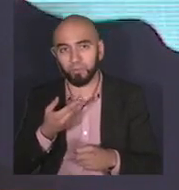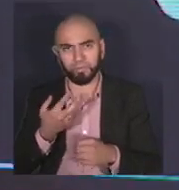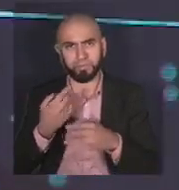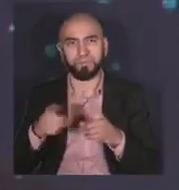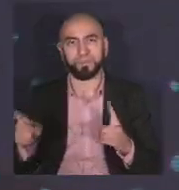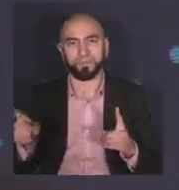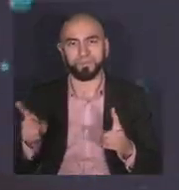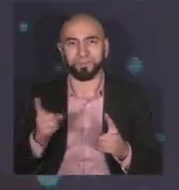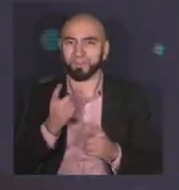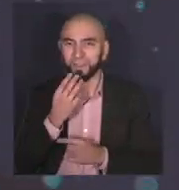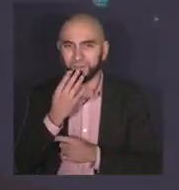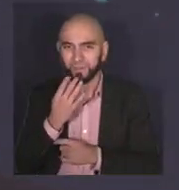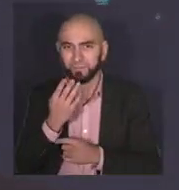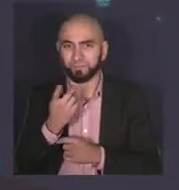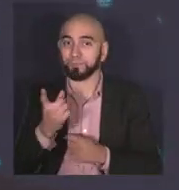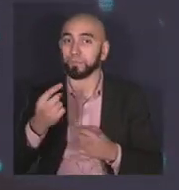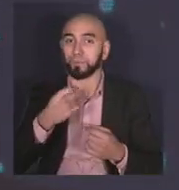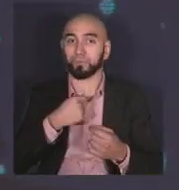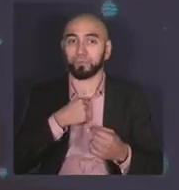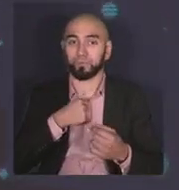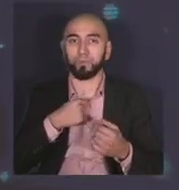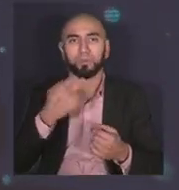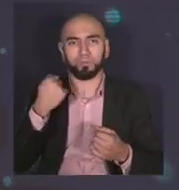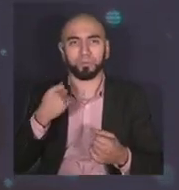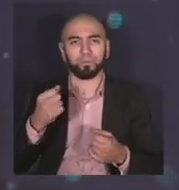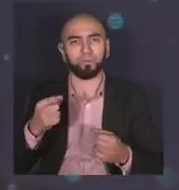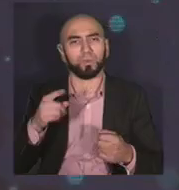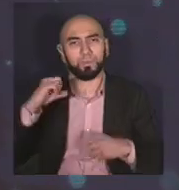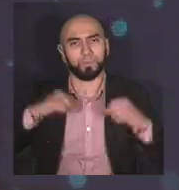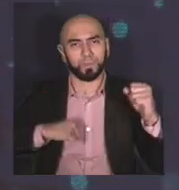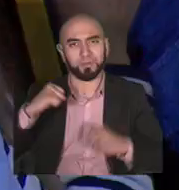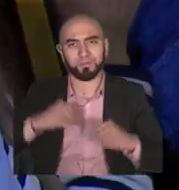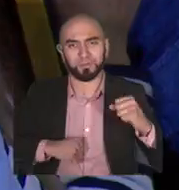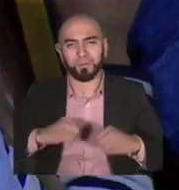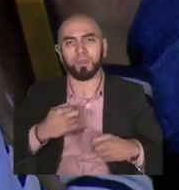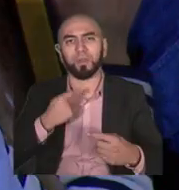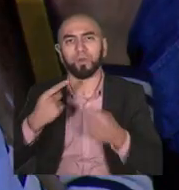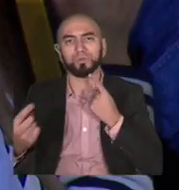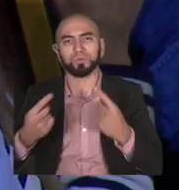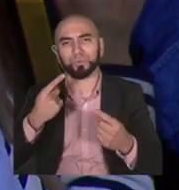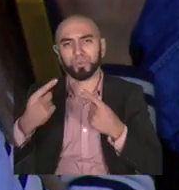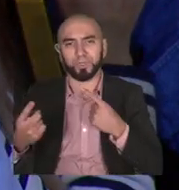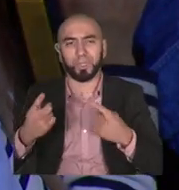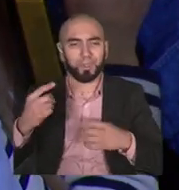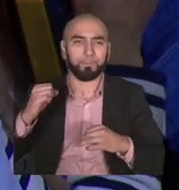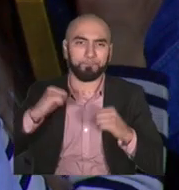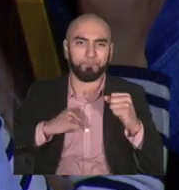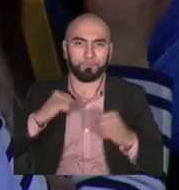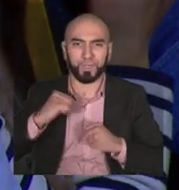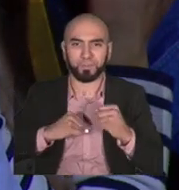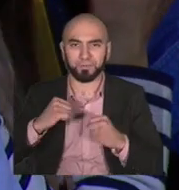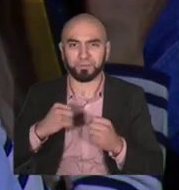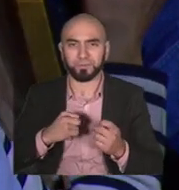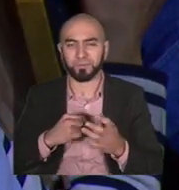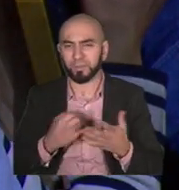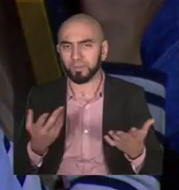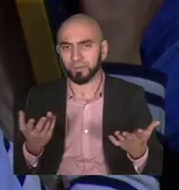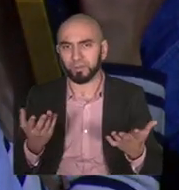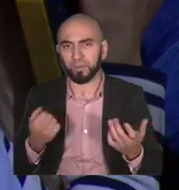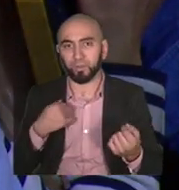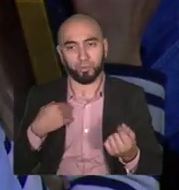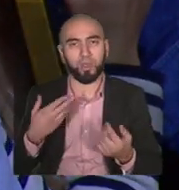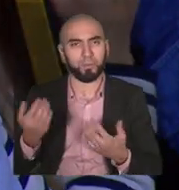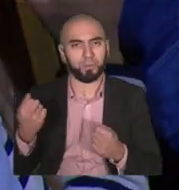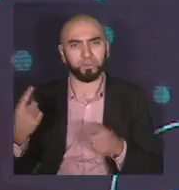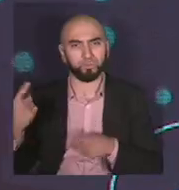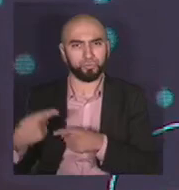Y yo tenía un contrato de consultoría en el que compartí con